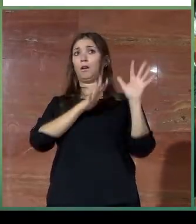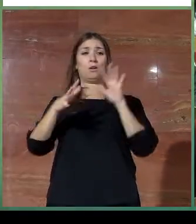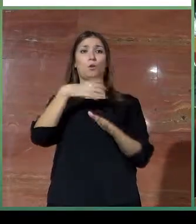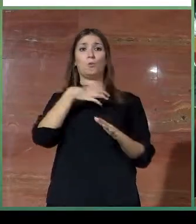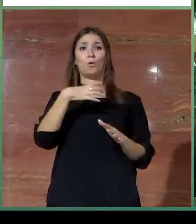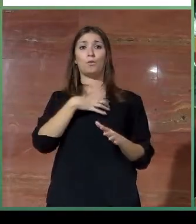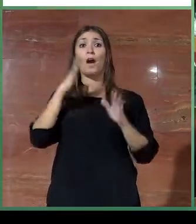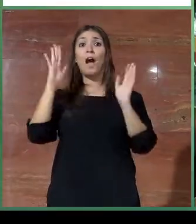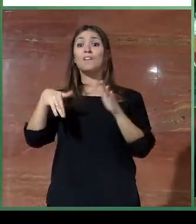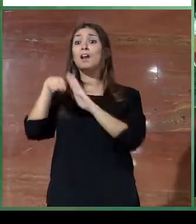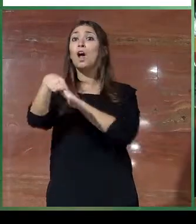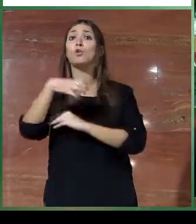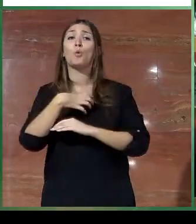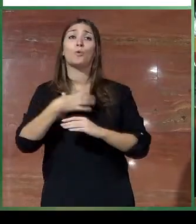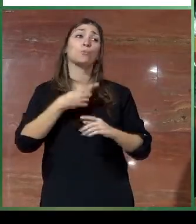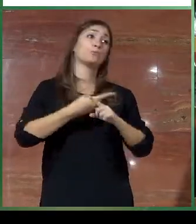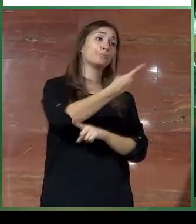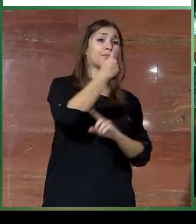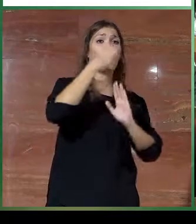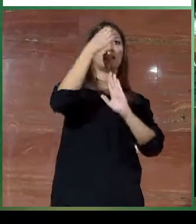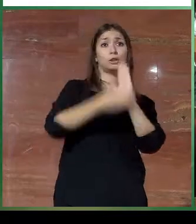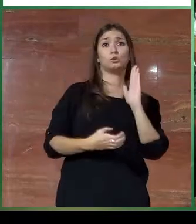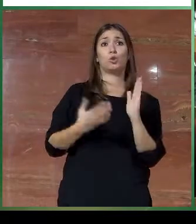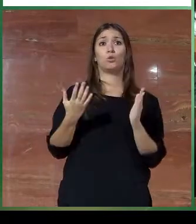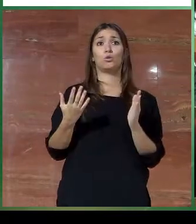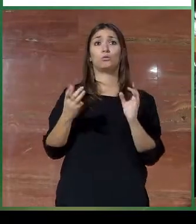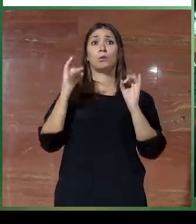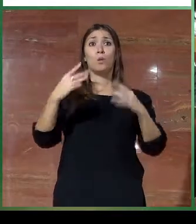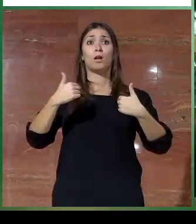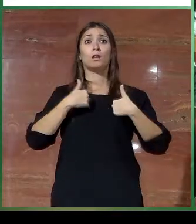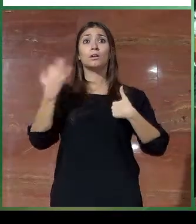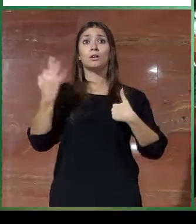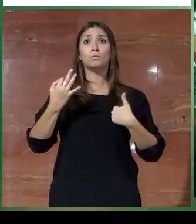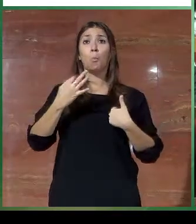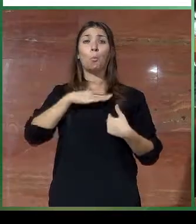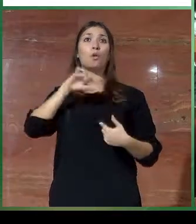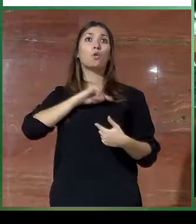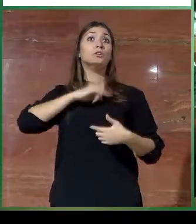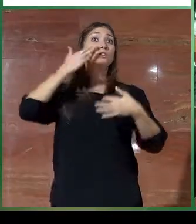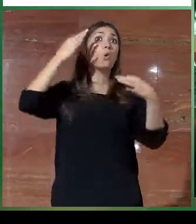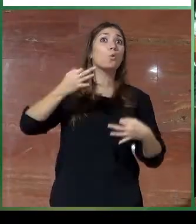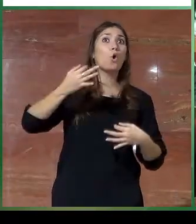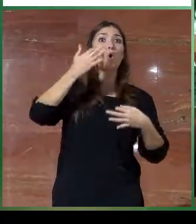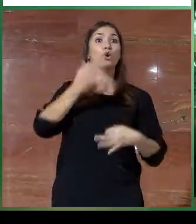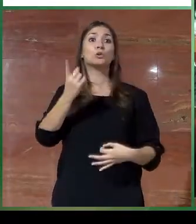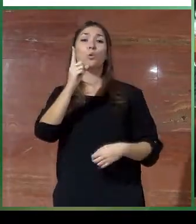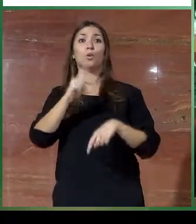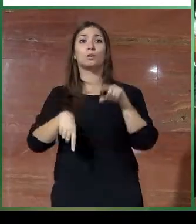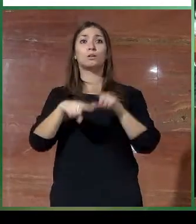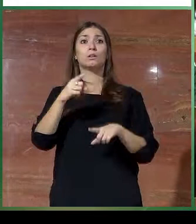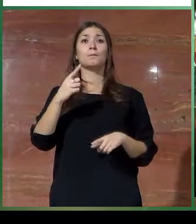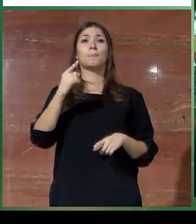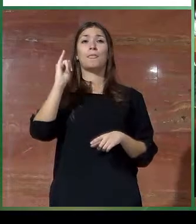por el ascensor, con lo cual yo puedo estar seguro o no de que